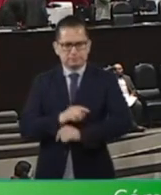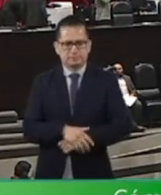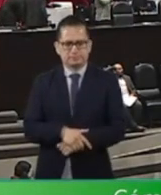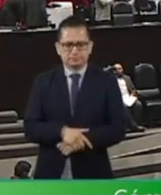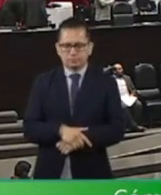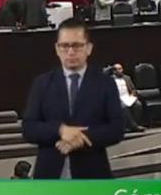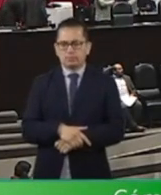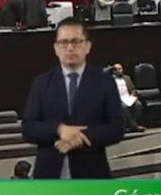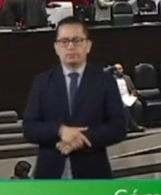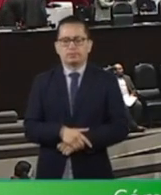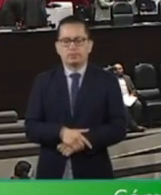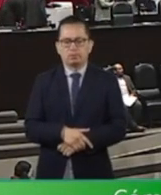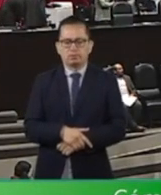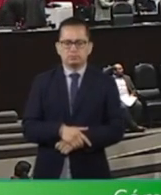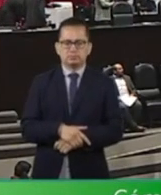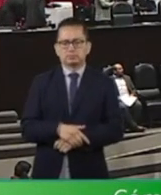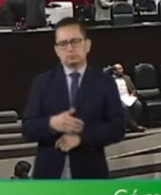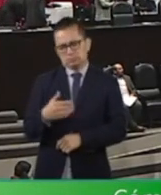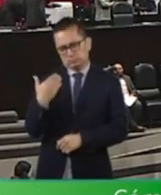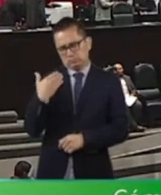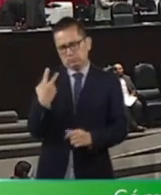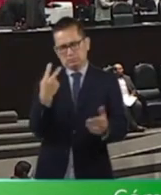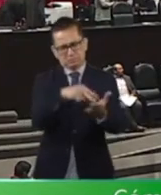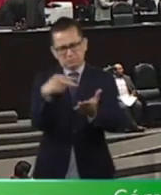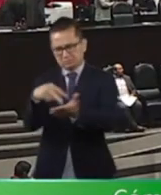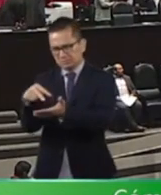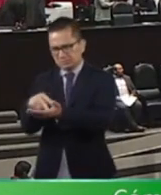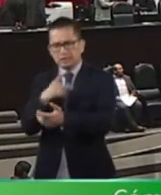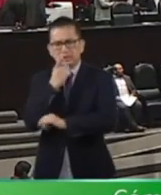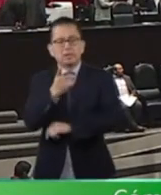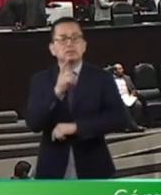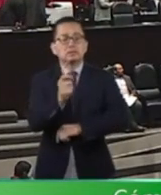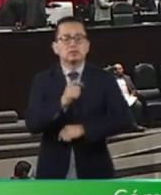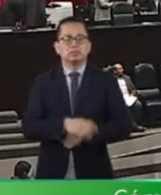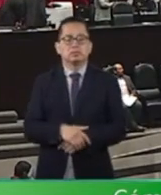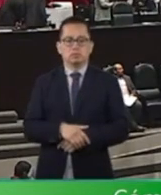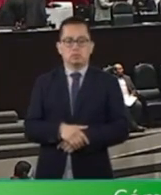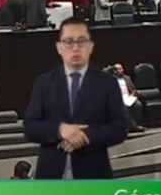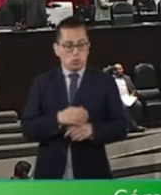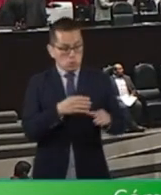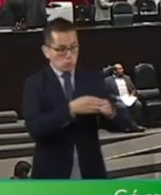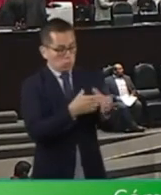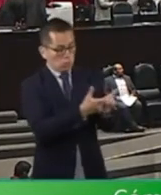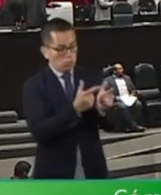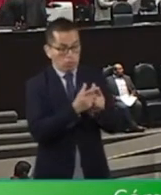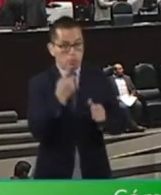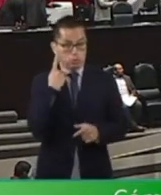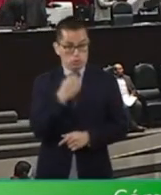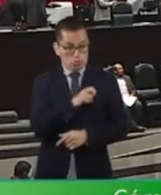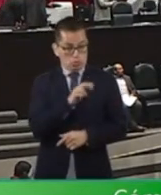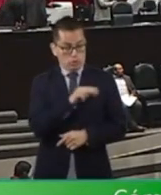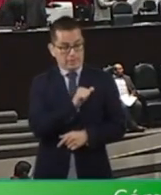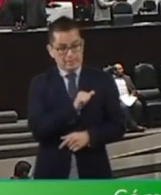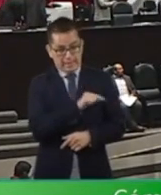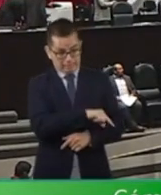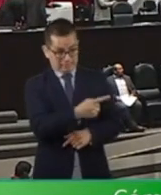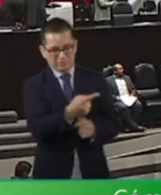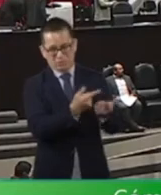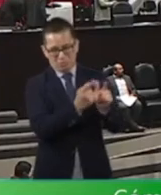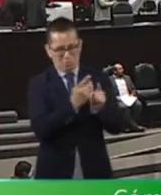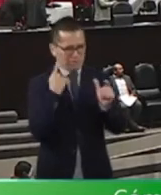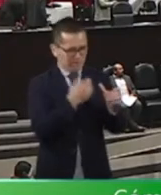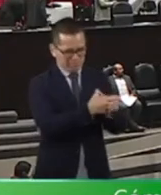Es importante, y ya se ha dicho en esta tribuna, que destaquemos que Morena y sus aliados fueron quienes impulsaron